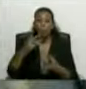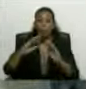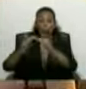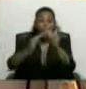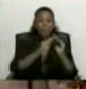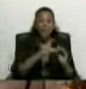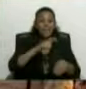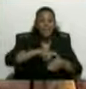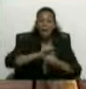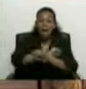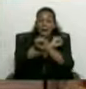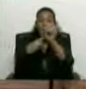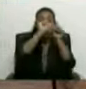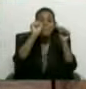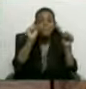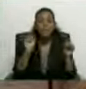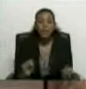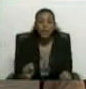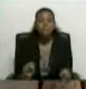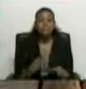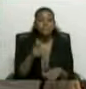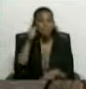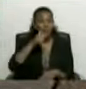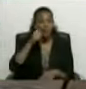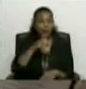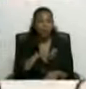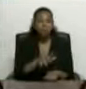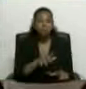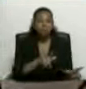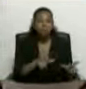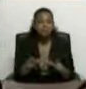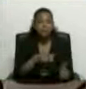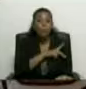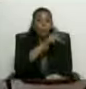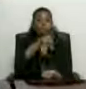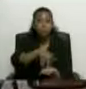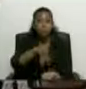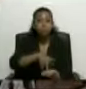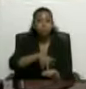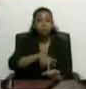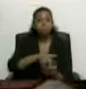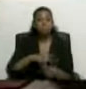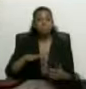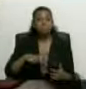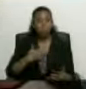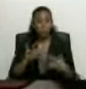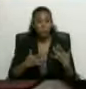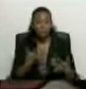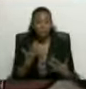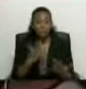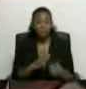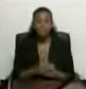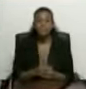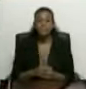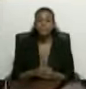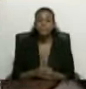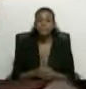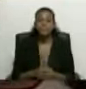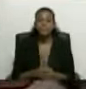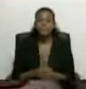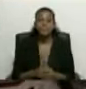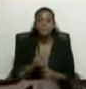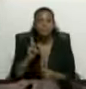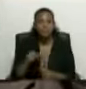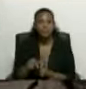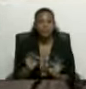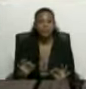desde tempranas horas de este sábado ha hecho presente en el Guarayra Repano.